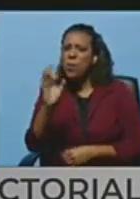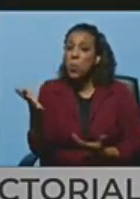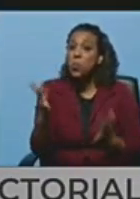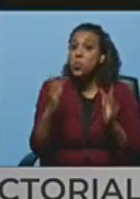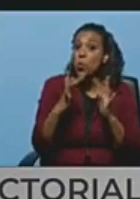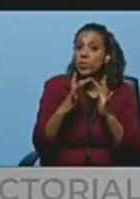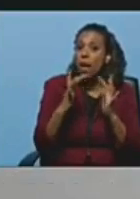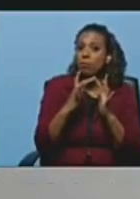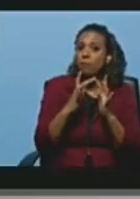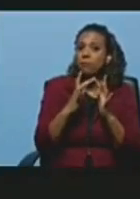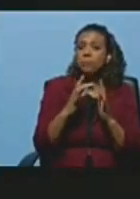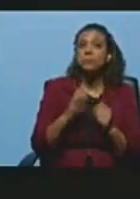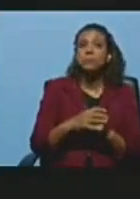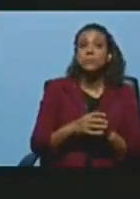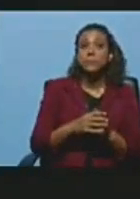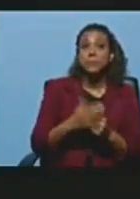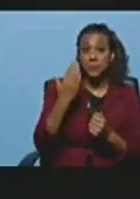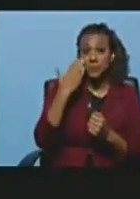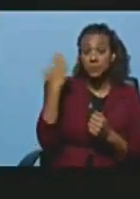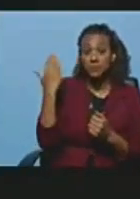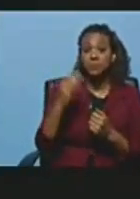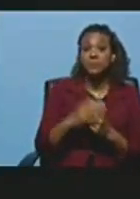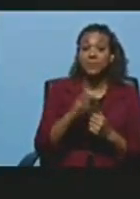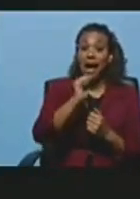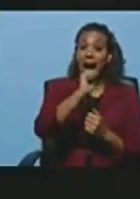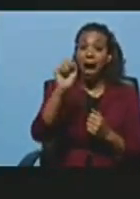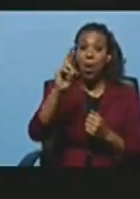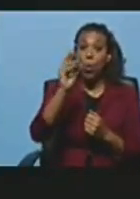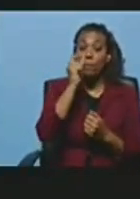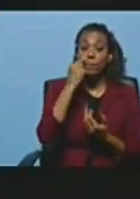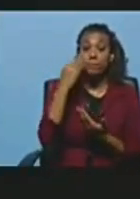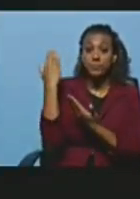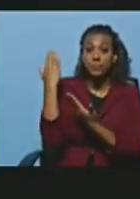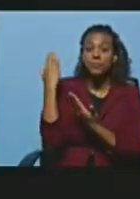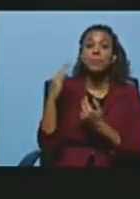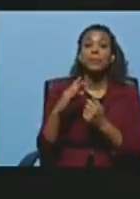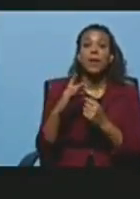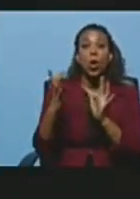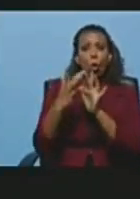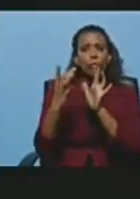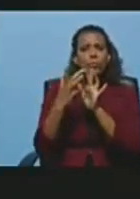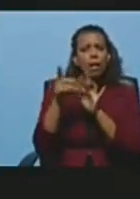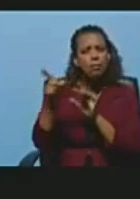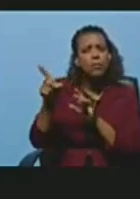su contacto, que se llama Dago Santa Marta. Y Dago Santa Marta,